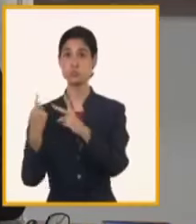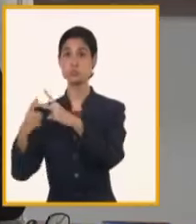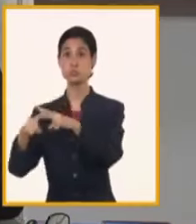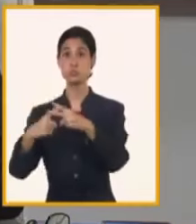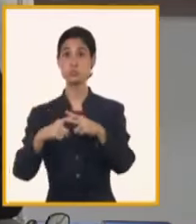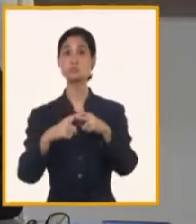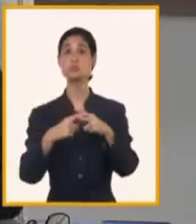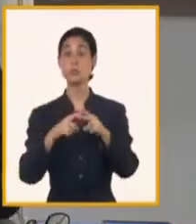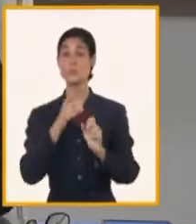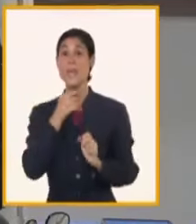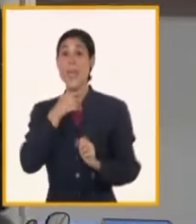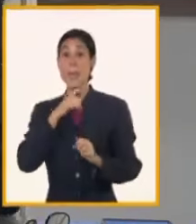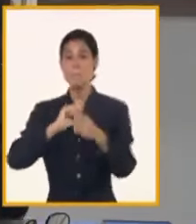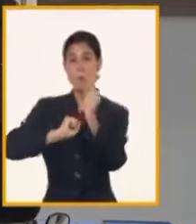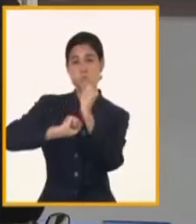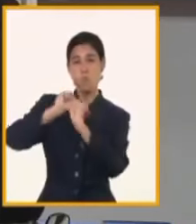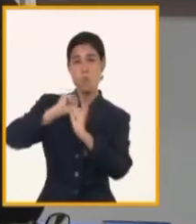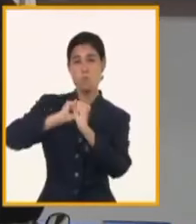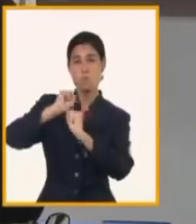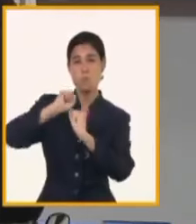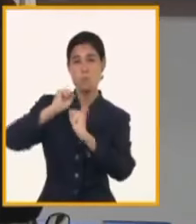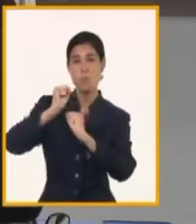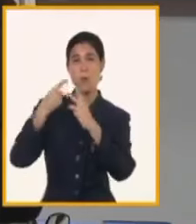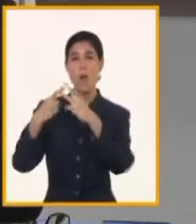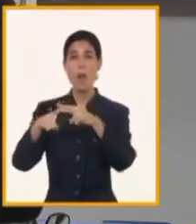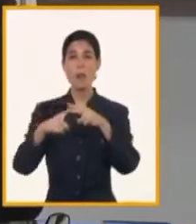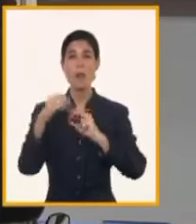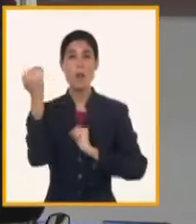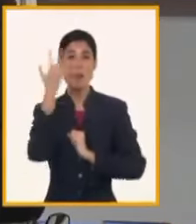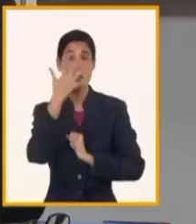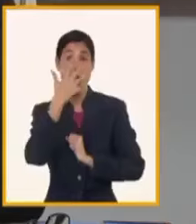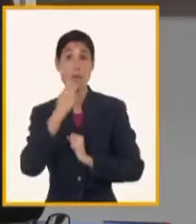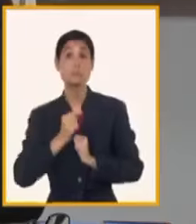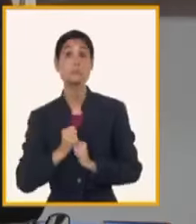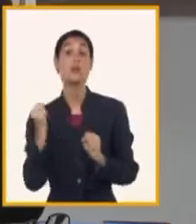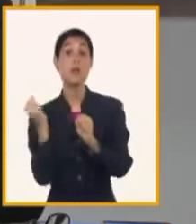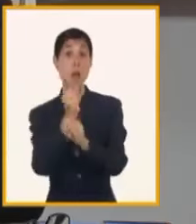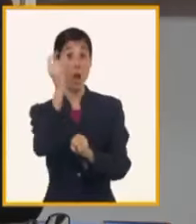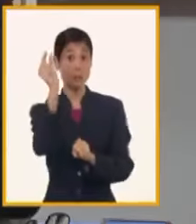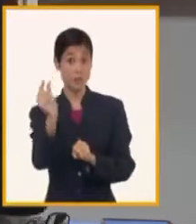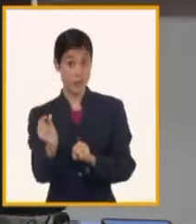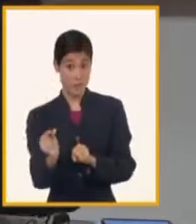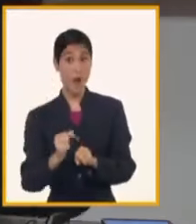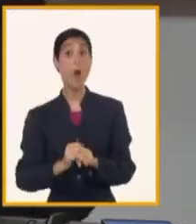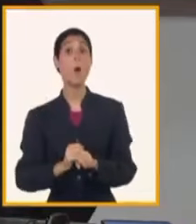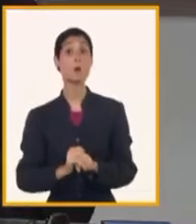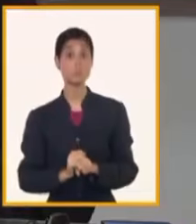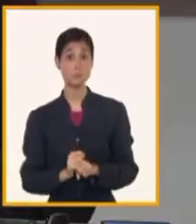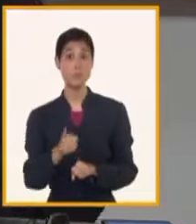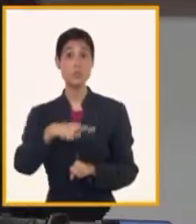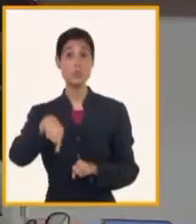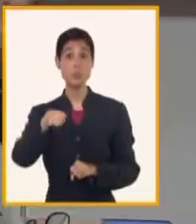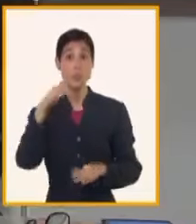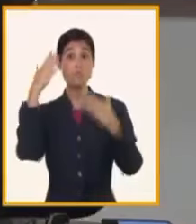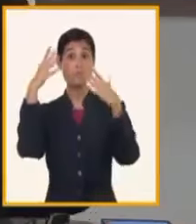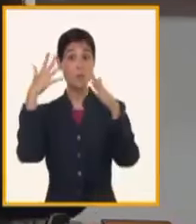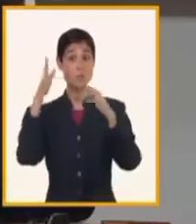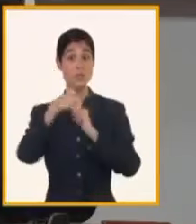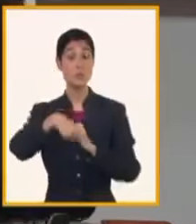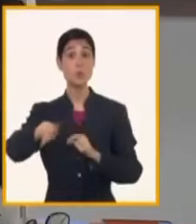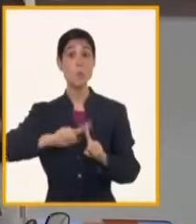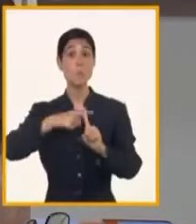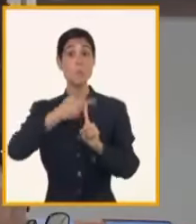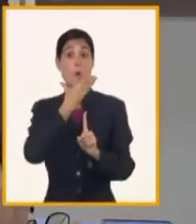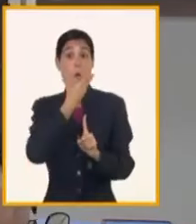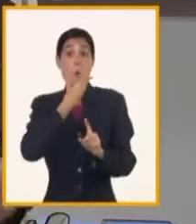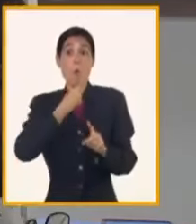ingenieros cubanos de guitera de la termoeléctrica de 100 fuego y con esto estoy haciendo reconocimiento a ellos del grupo de la electrónica los jóvenes del grupo de la